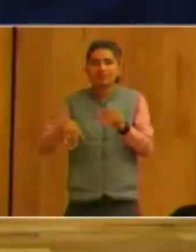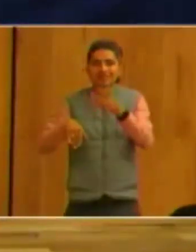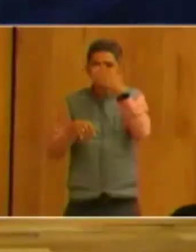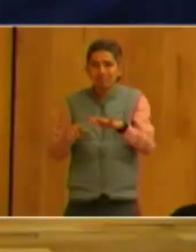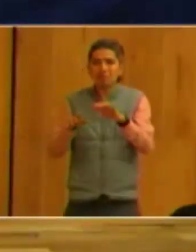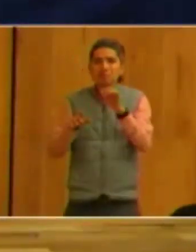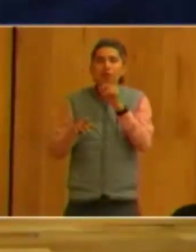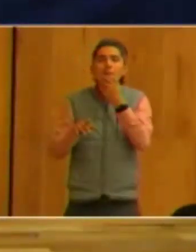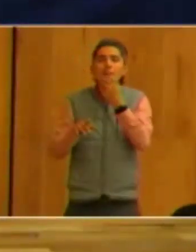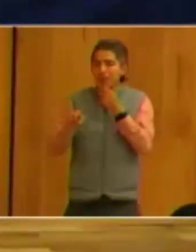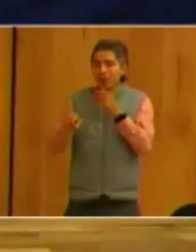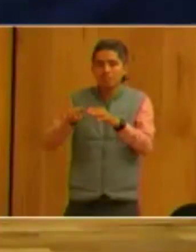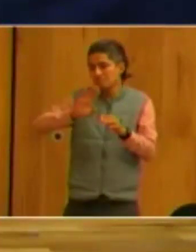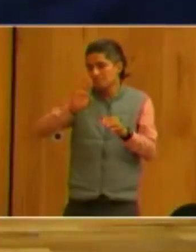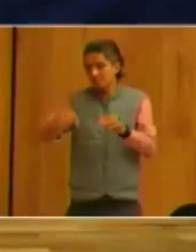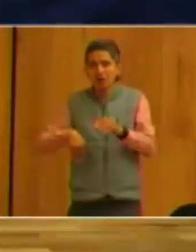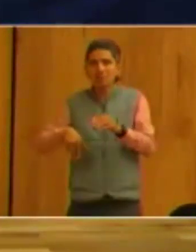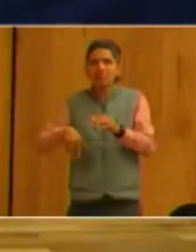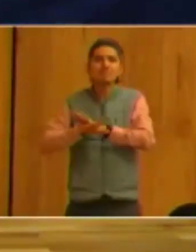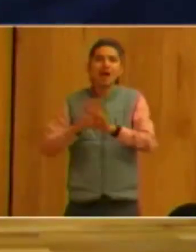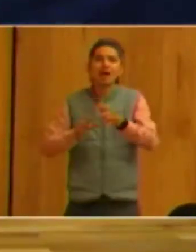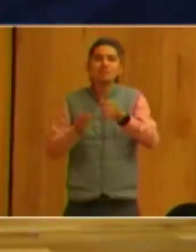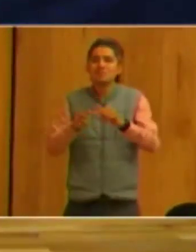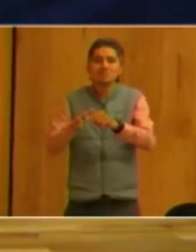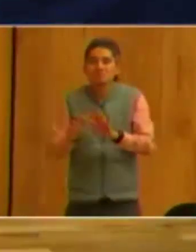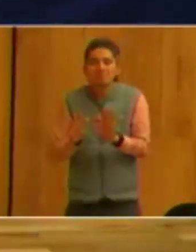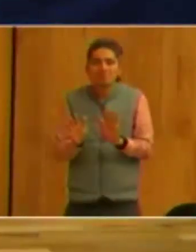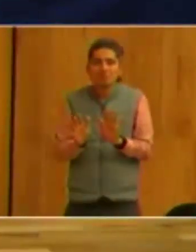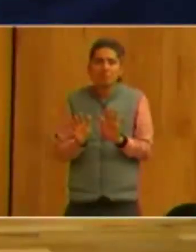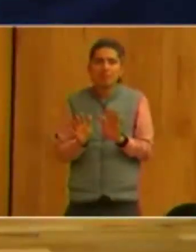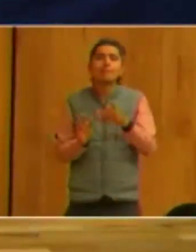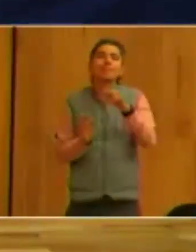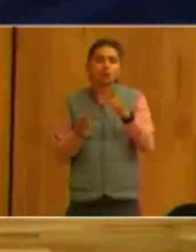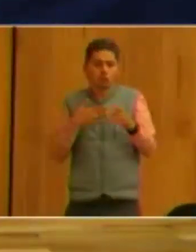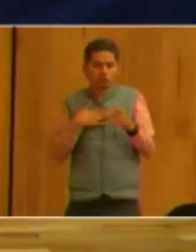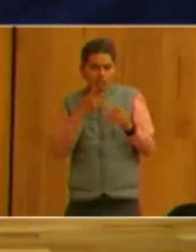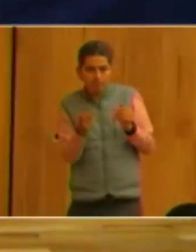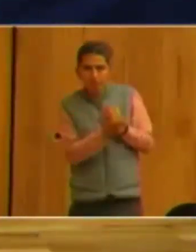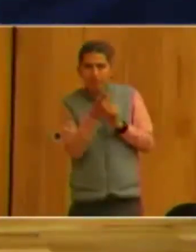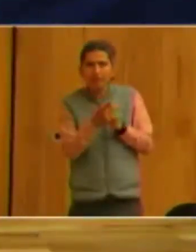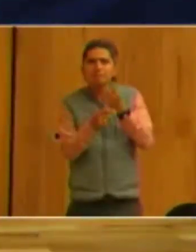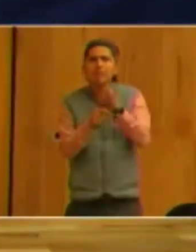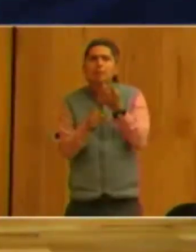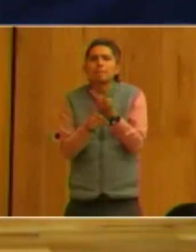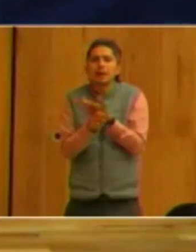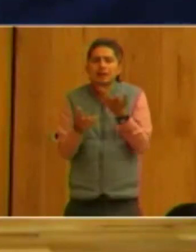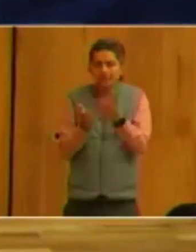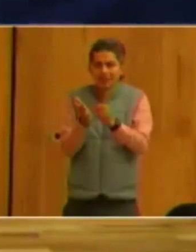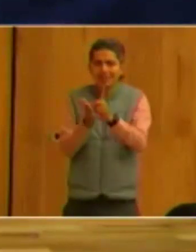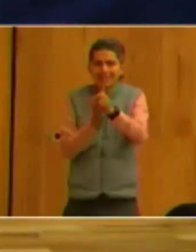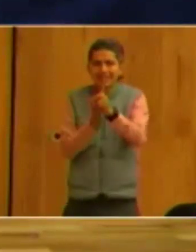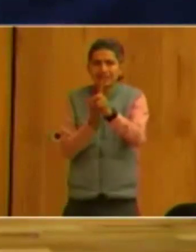delincuente se extingue la acción penal, pero mi pregunta sería, ¿qué pasa entonces con los derechos de la